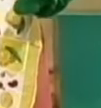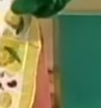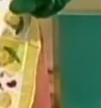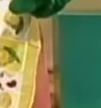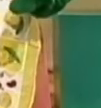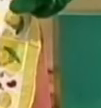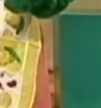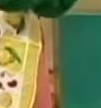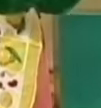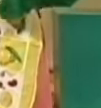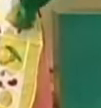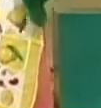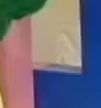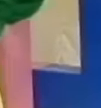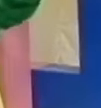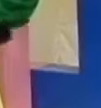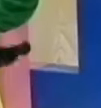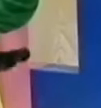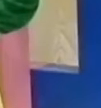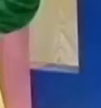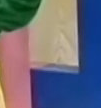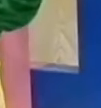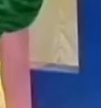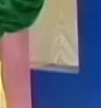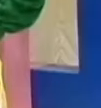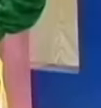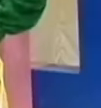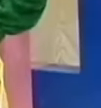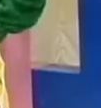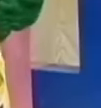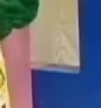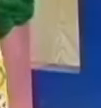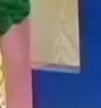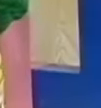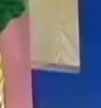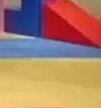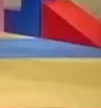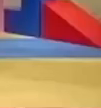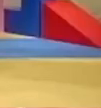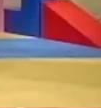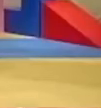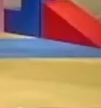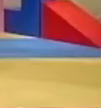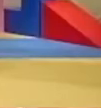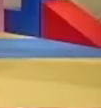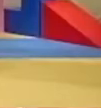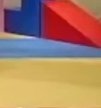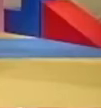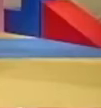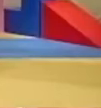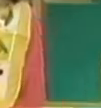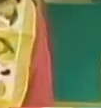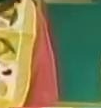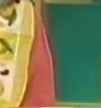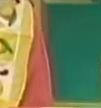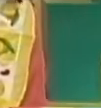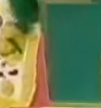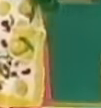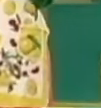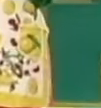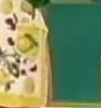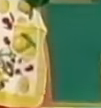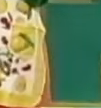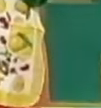Yo tengo el juego perfecto, muy moderno y adecuado. ¿Cuál, mi amigo